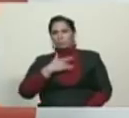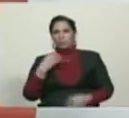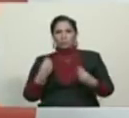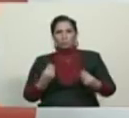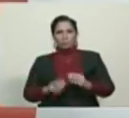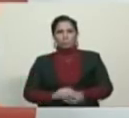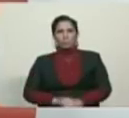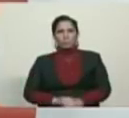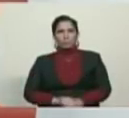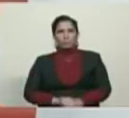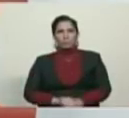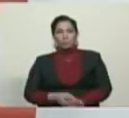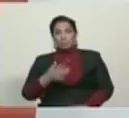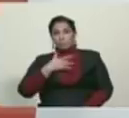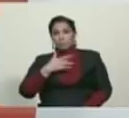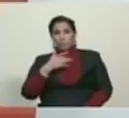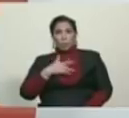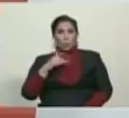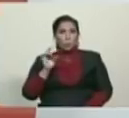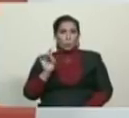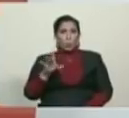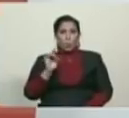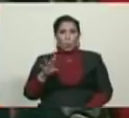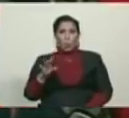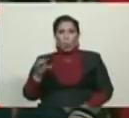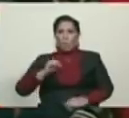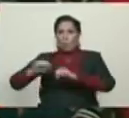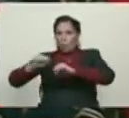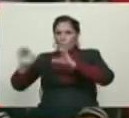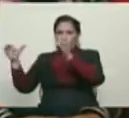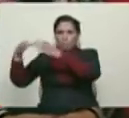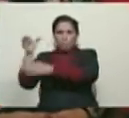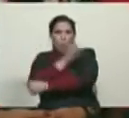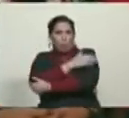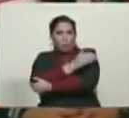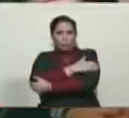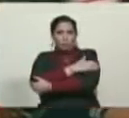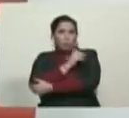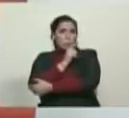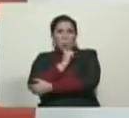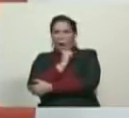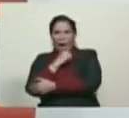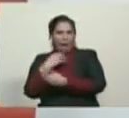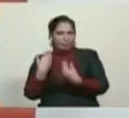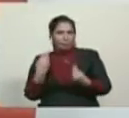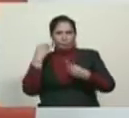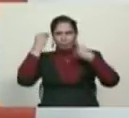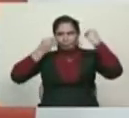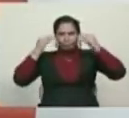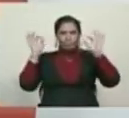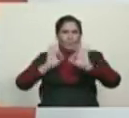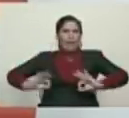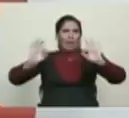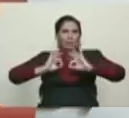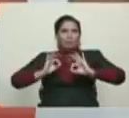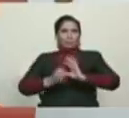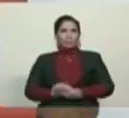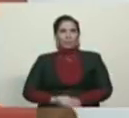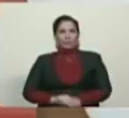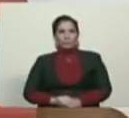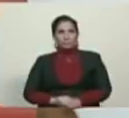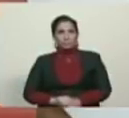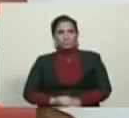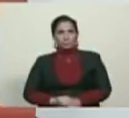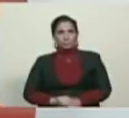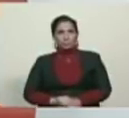sintiendo dolor por las acciones de la derecha que no tiene escrúpulos. No tiene escrúpulos cuando, y esto los